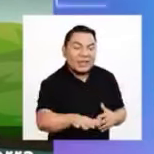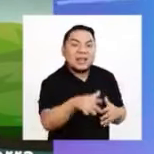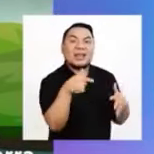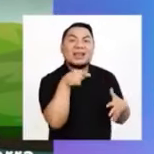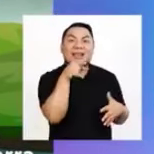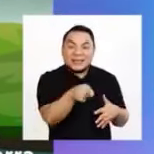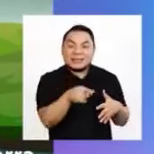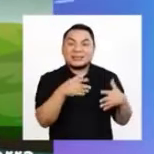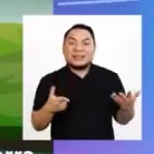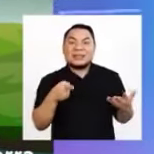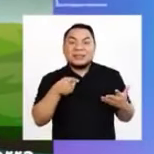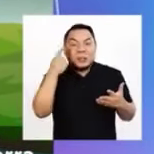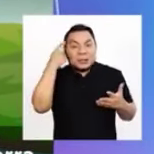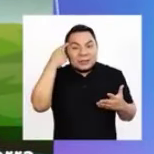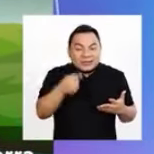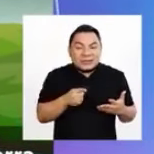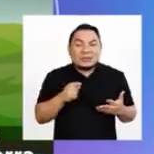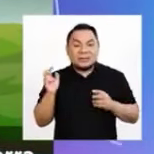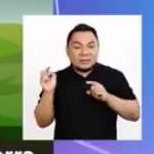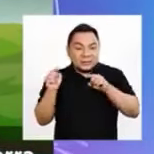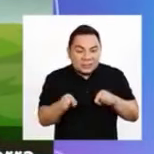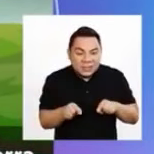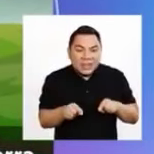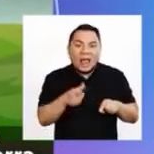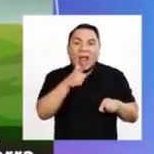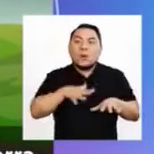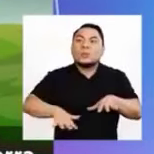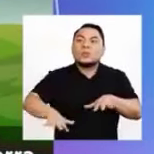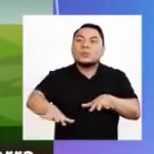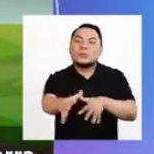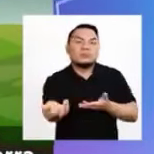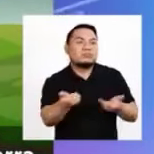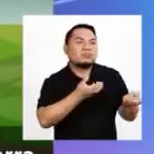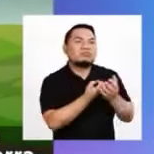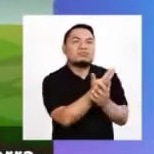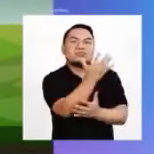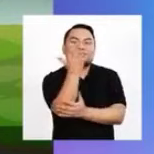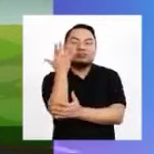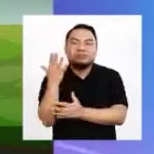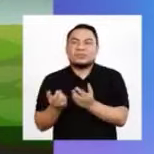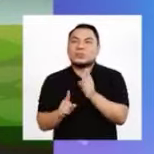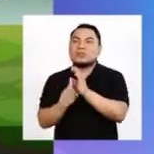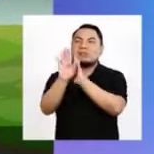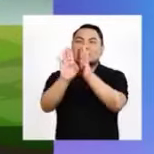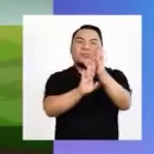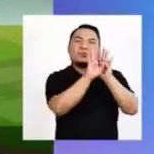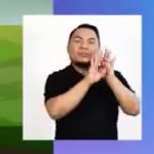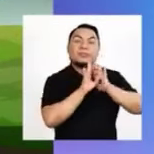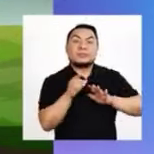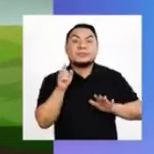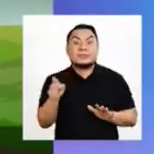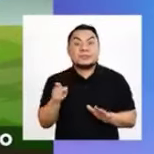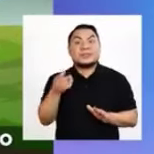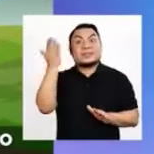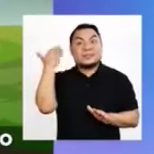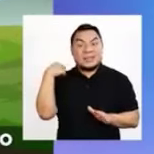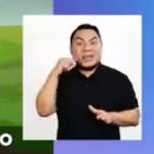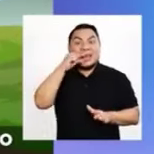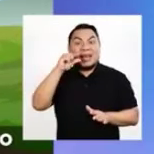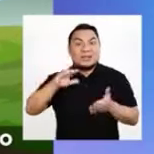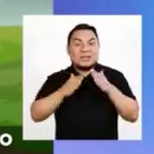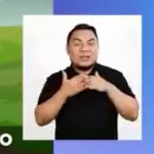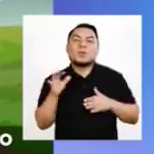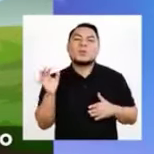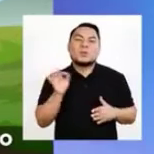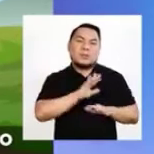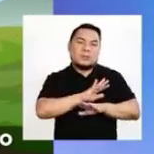ríos, allí donde las sacudidas de Amaru hundieron la tierra. Cuentan desde entonces que los